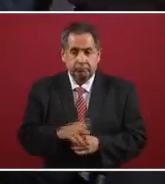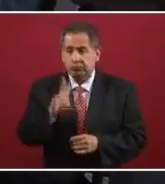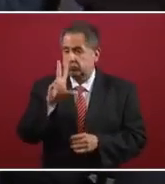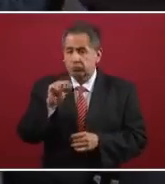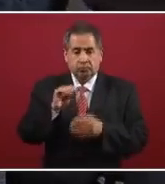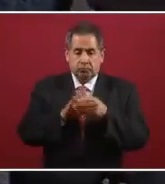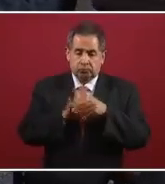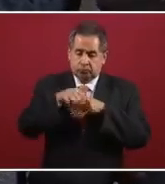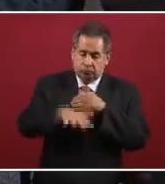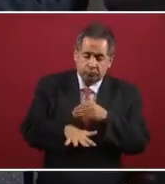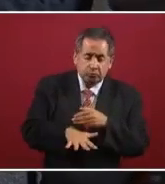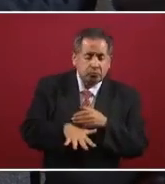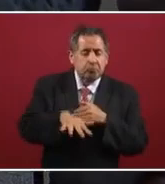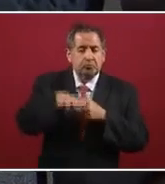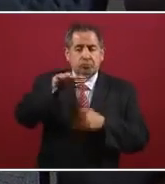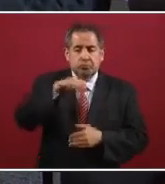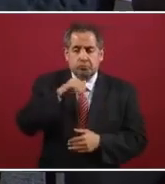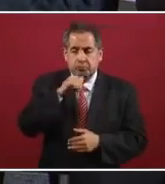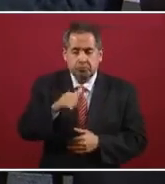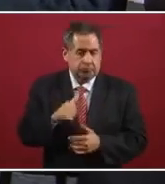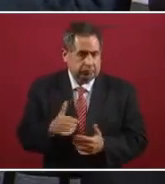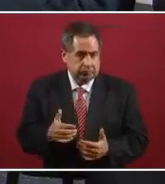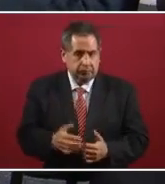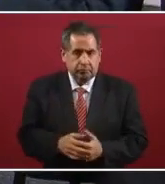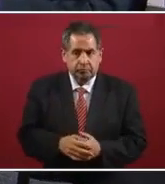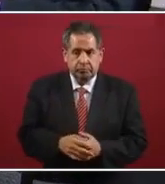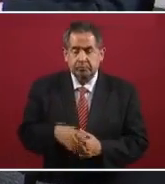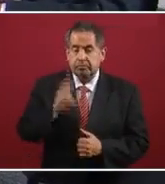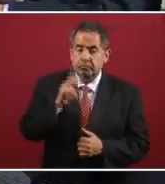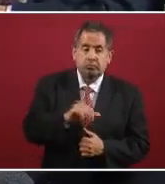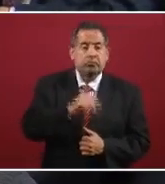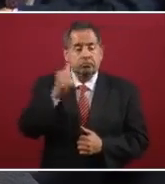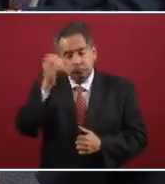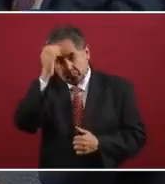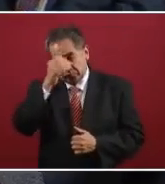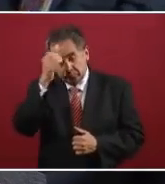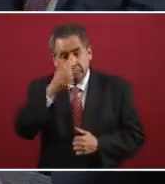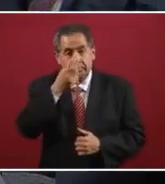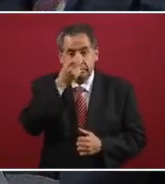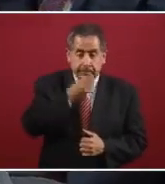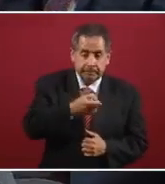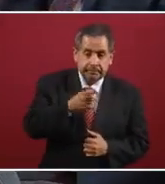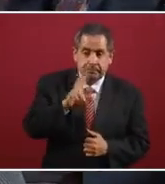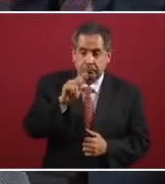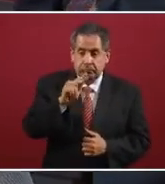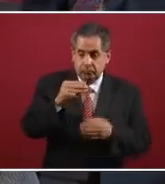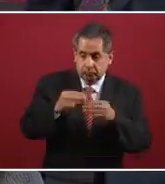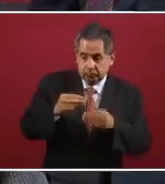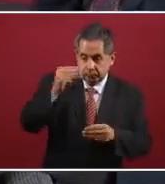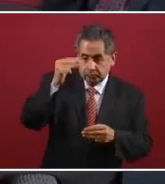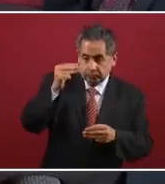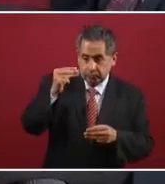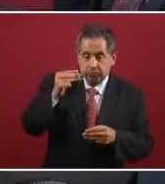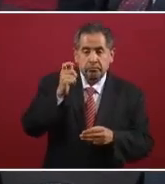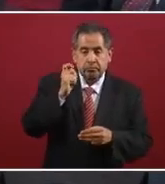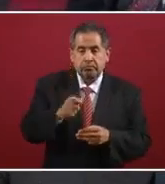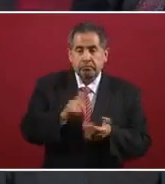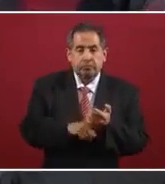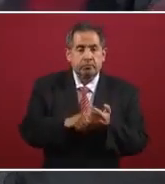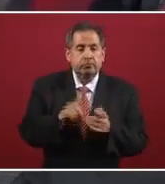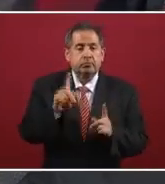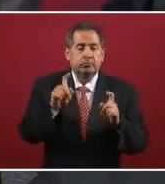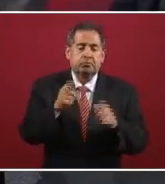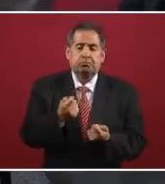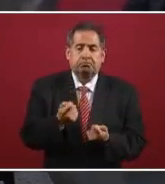inundarse. Pero hay quienes opinan que si es a 80 metros, sería muy poca el agua